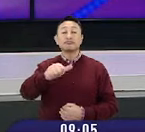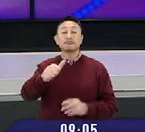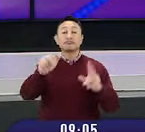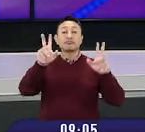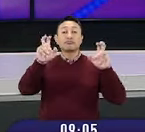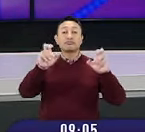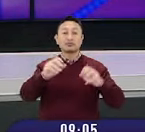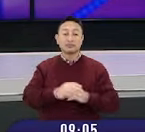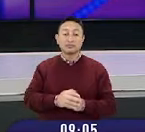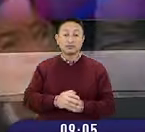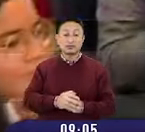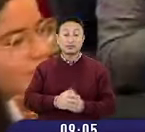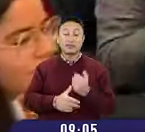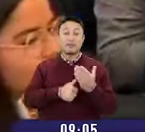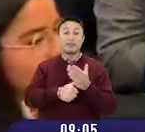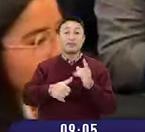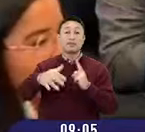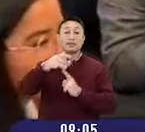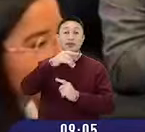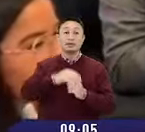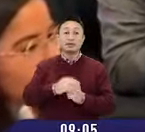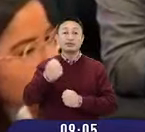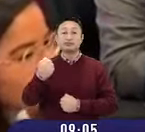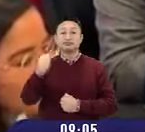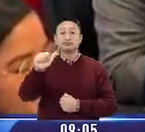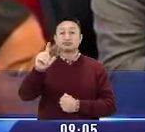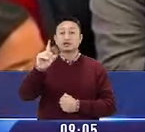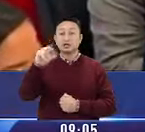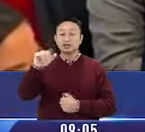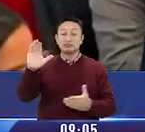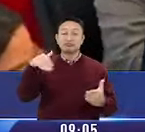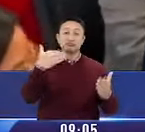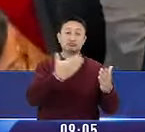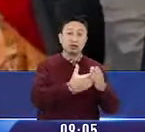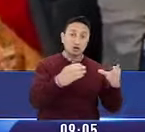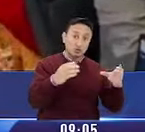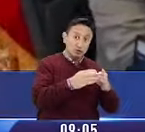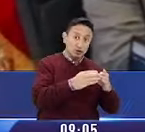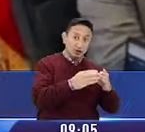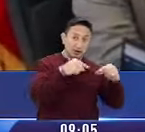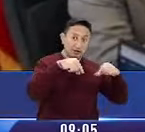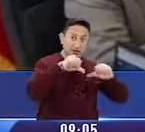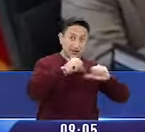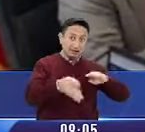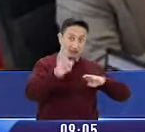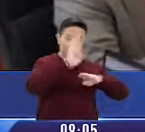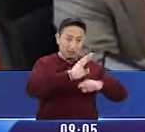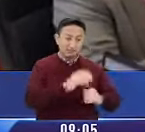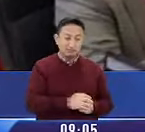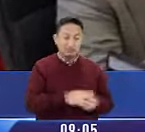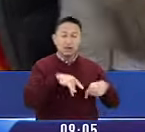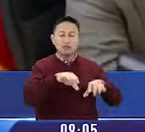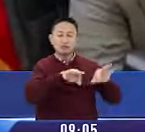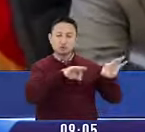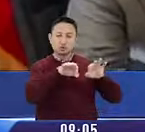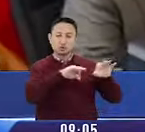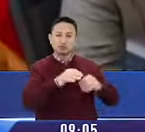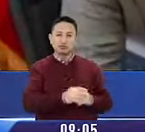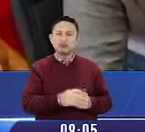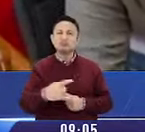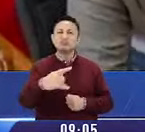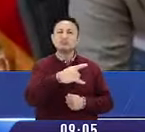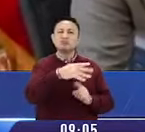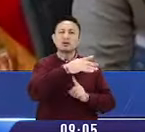de tensiones, la ministra del Ambiente, Sade Frichi, acudió a la Comisión de Biodiversidad de la Asamblea Nacional para hablar sobre la